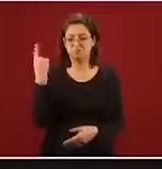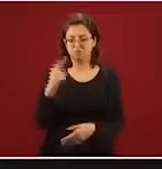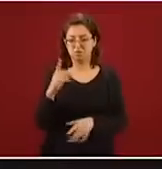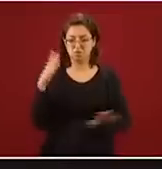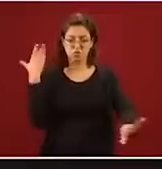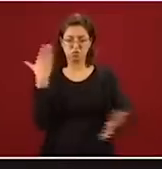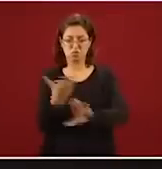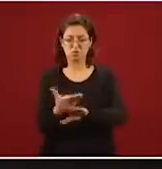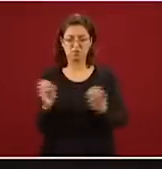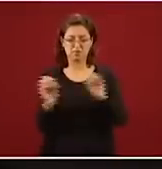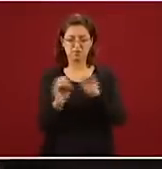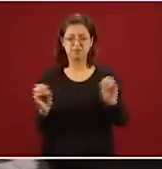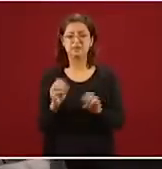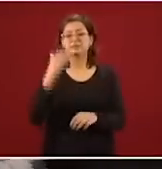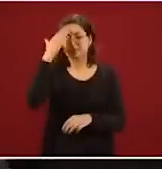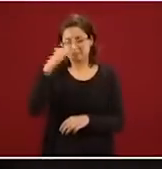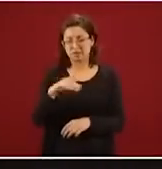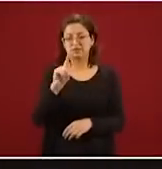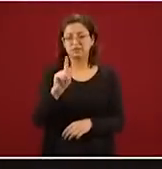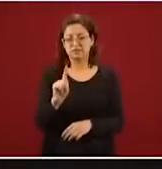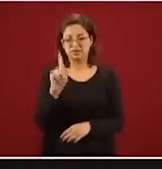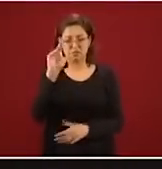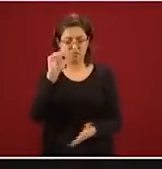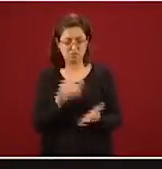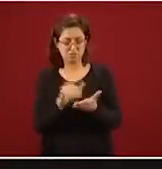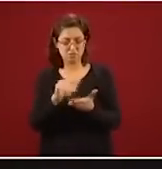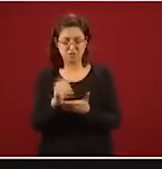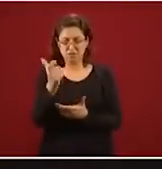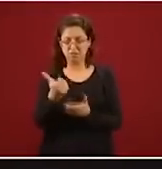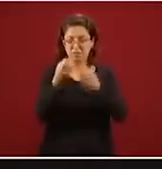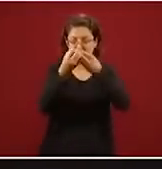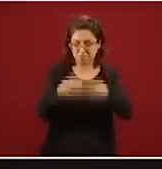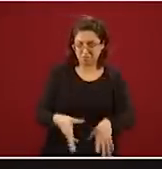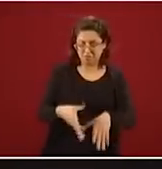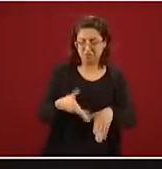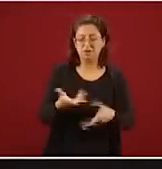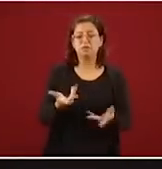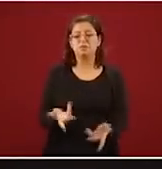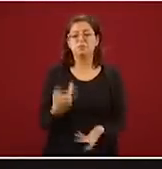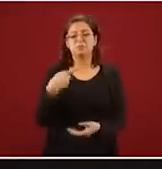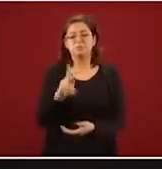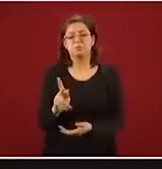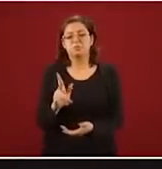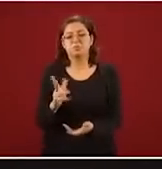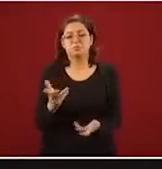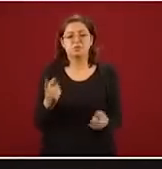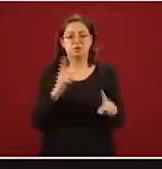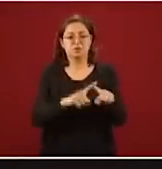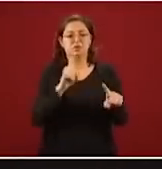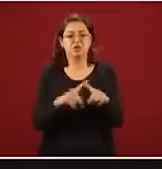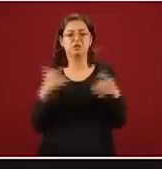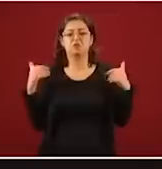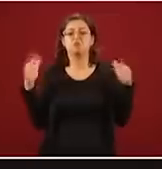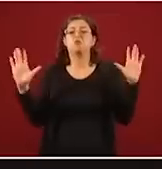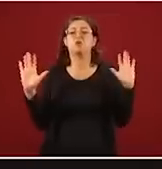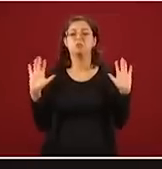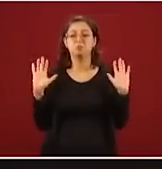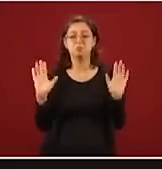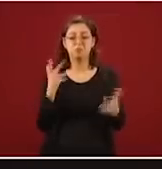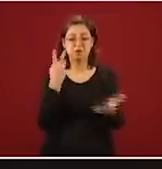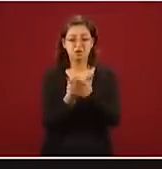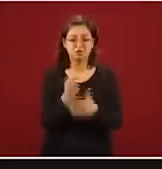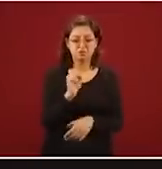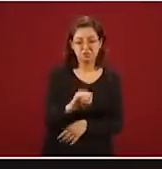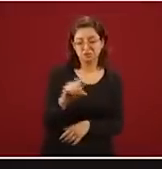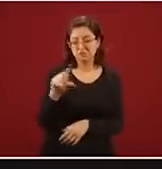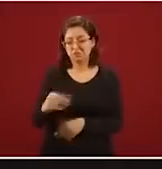gente. Sabemos que se perdió 71 mil millones de pesos de gasto federalizado en salud, pero pues no sabemos quién fue, ni si se va a ir a la cárcel